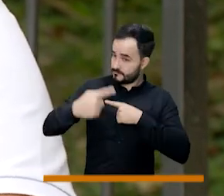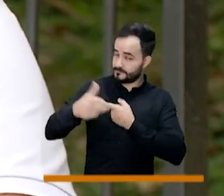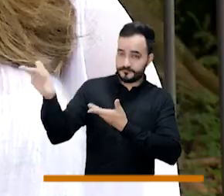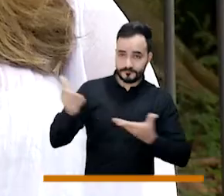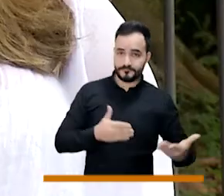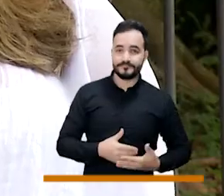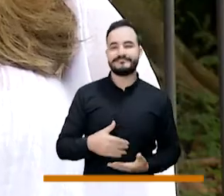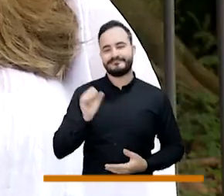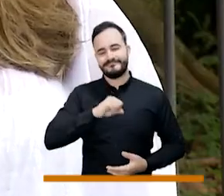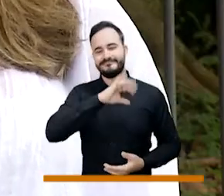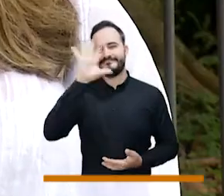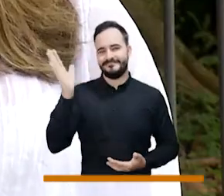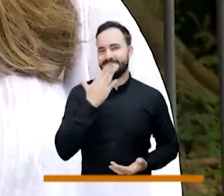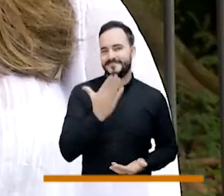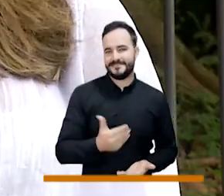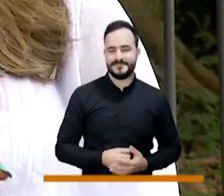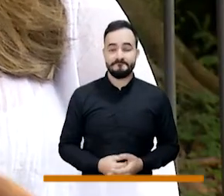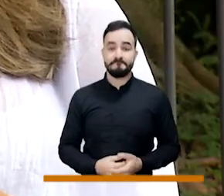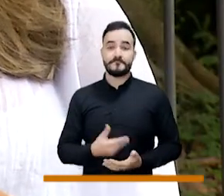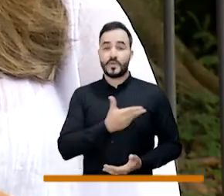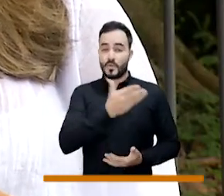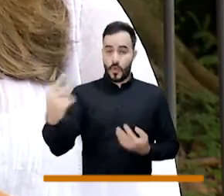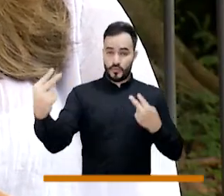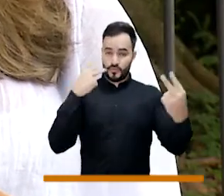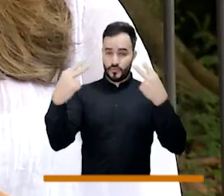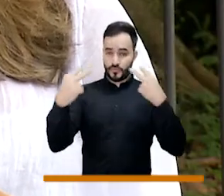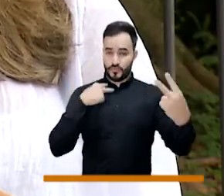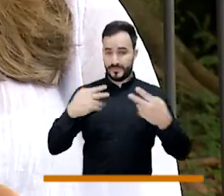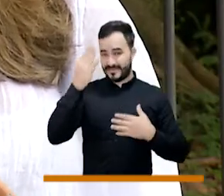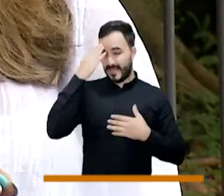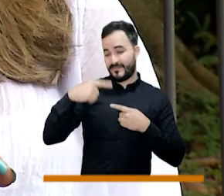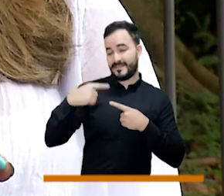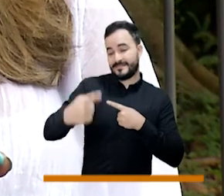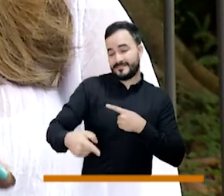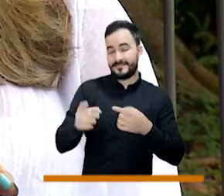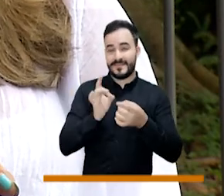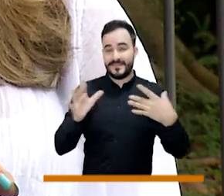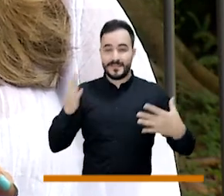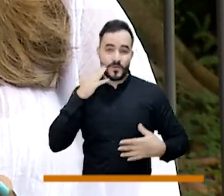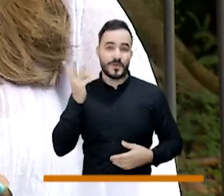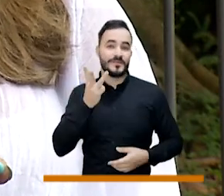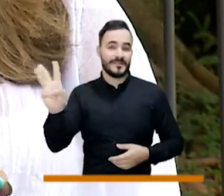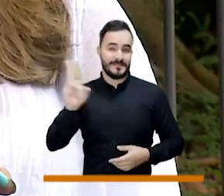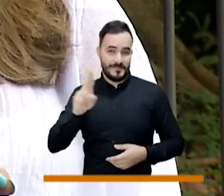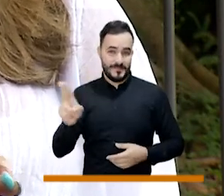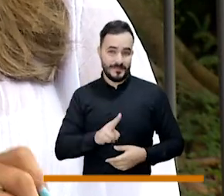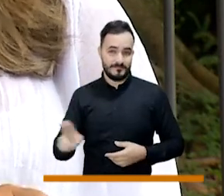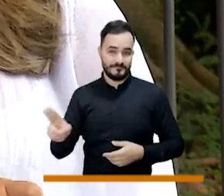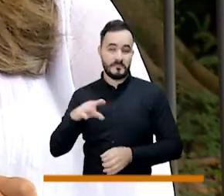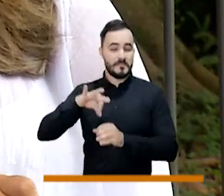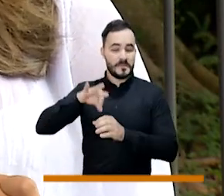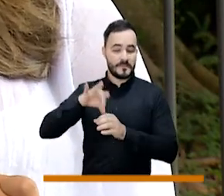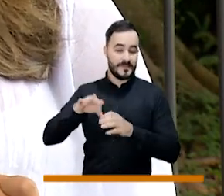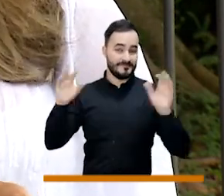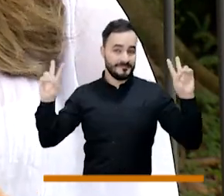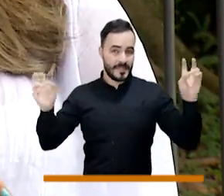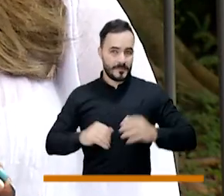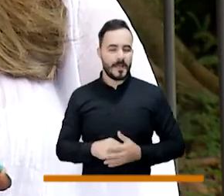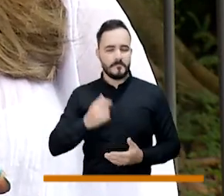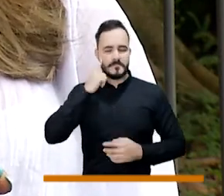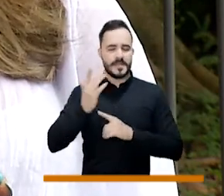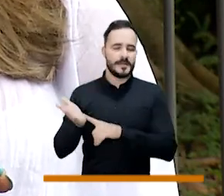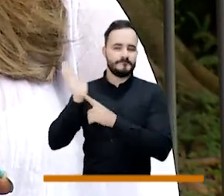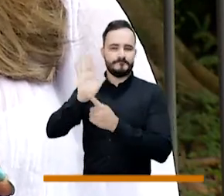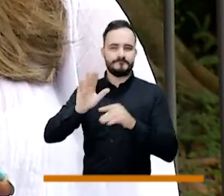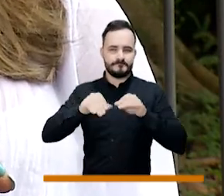escenarios. Claro que sí, y los quiero invitar a ustedes televidentes a propósito de la fecha que estamos próximos a vivir este 13 de marzo en el proceso electoral, a